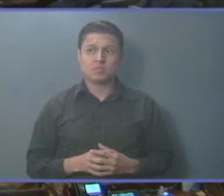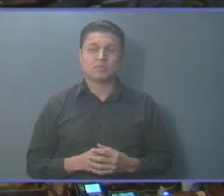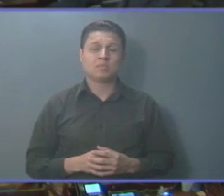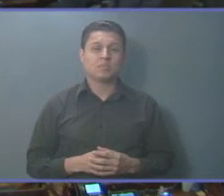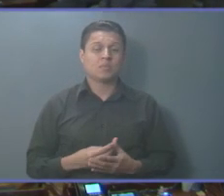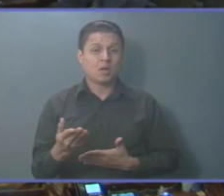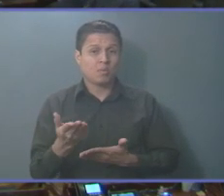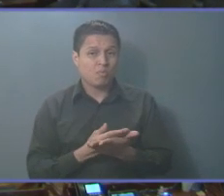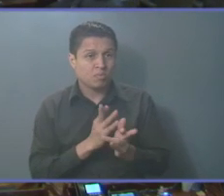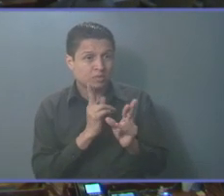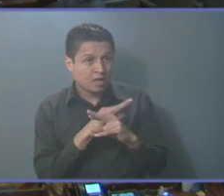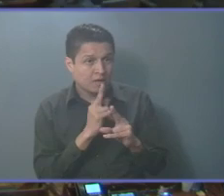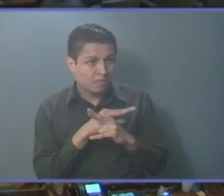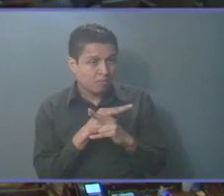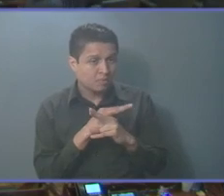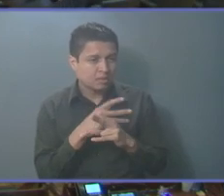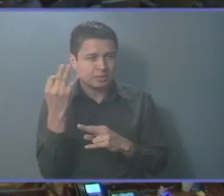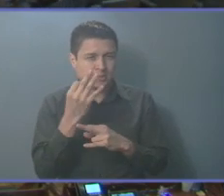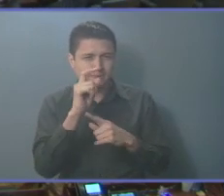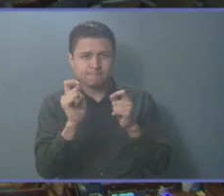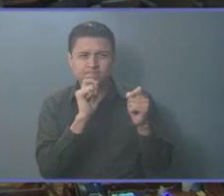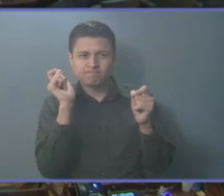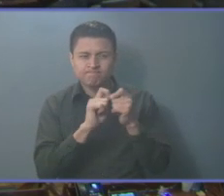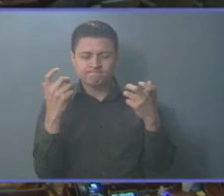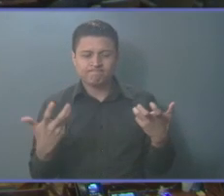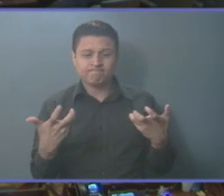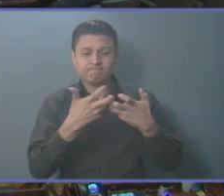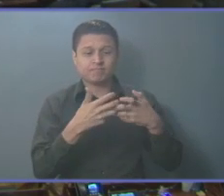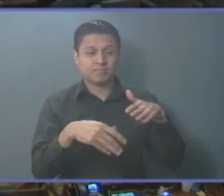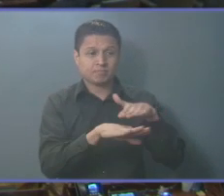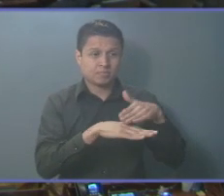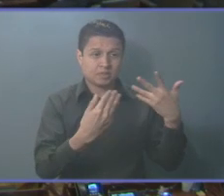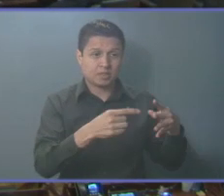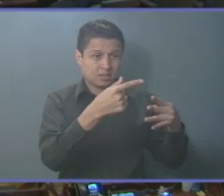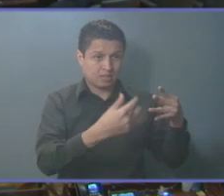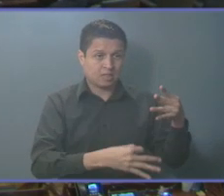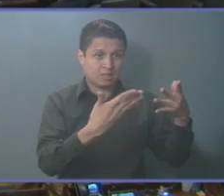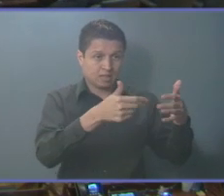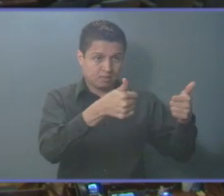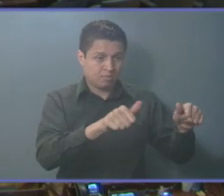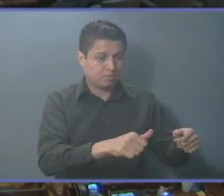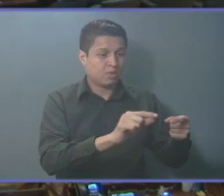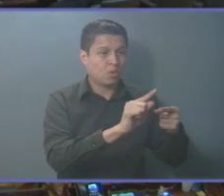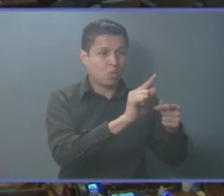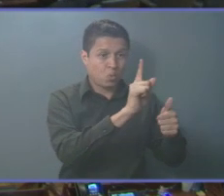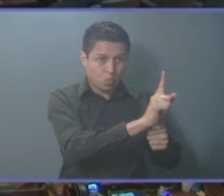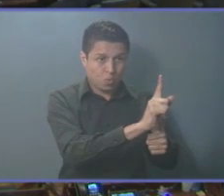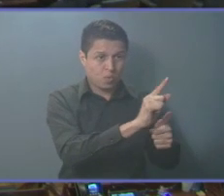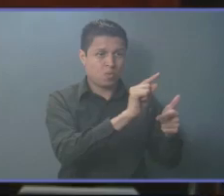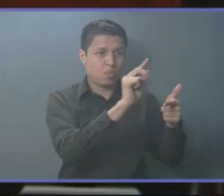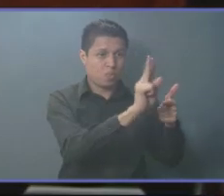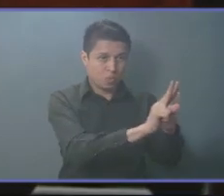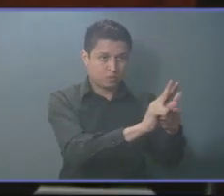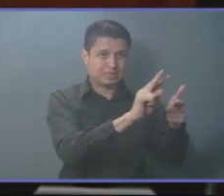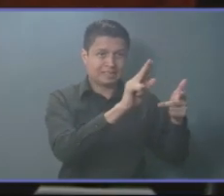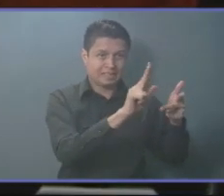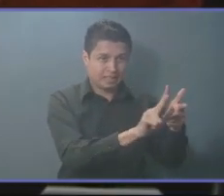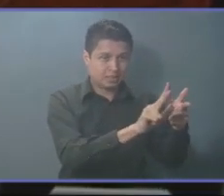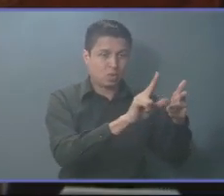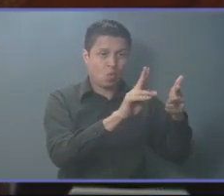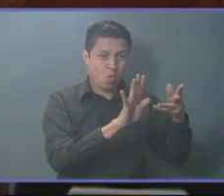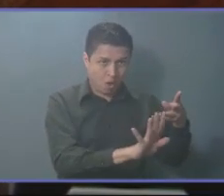Las reformas que fueren pertinentes o necesarias a las fases de apertura gradual dispuestas en el